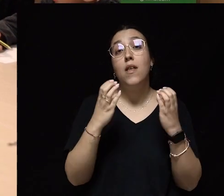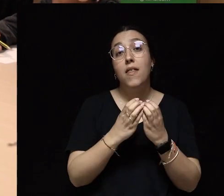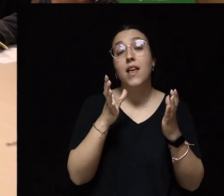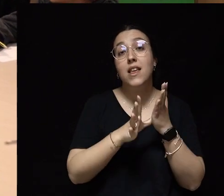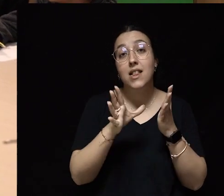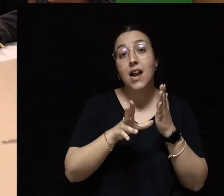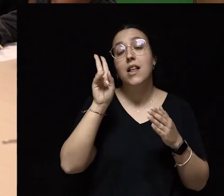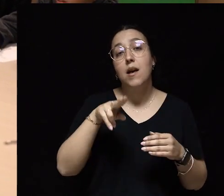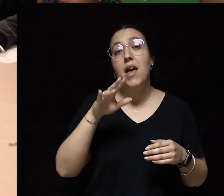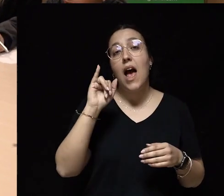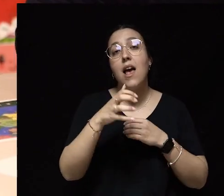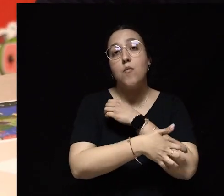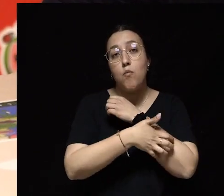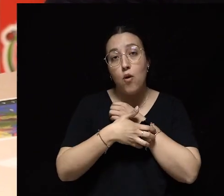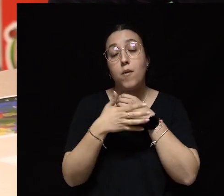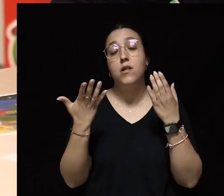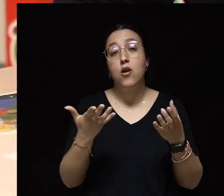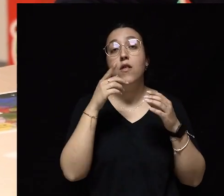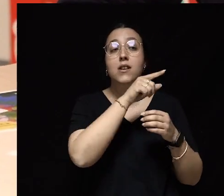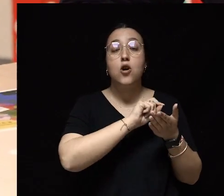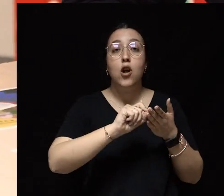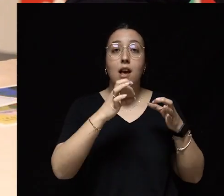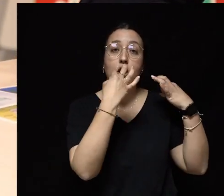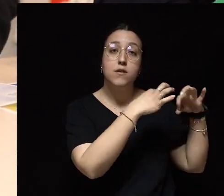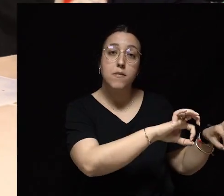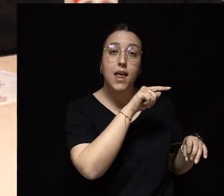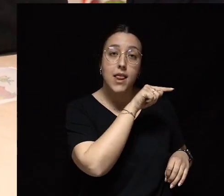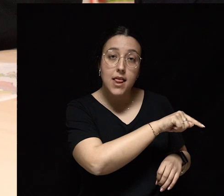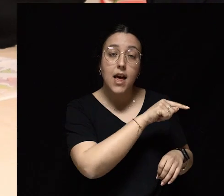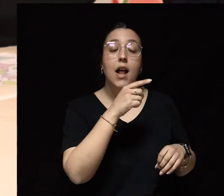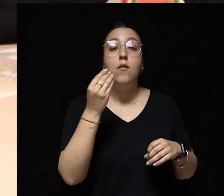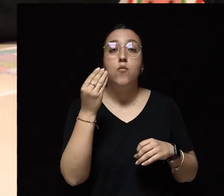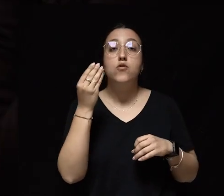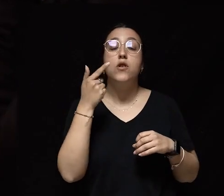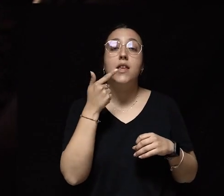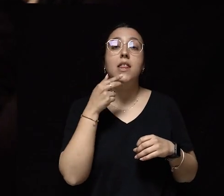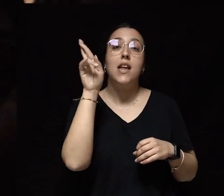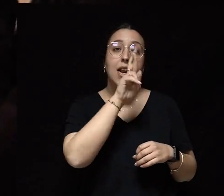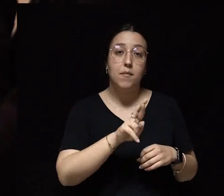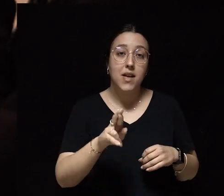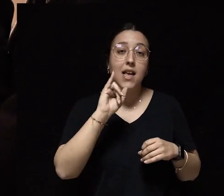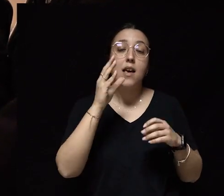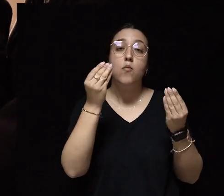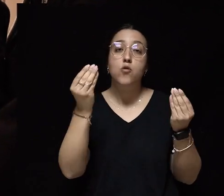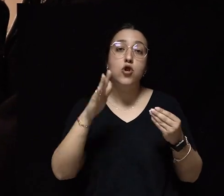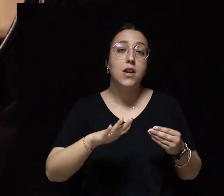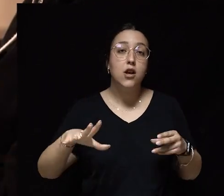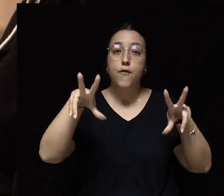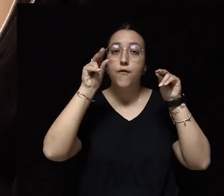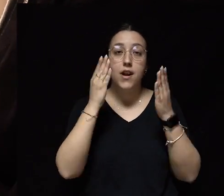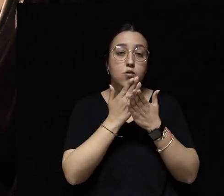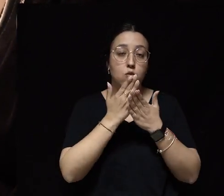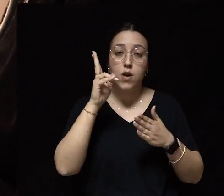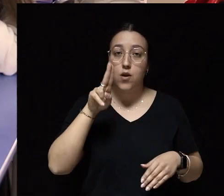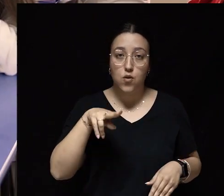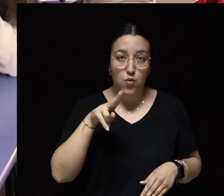un entorno desestructurado y con un nivel socioeconómico empobrecido. Bien es cierto que tras mucho tiempo